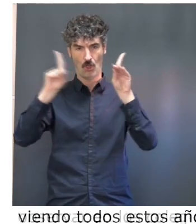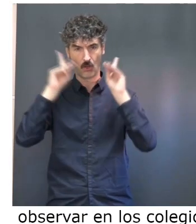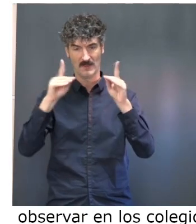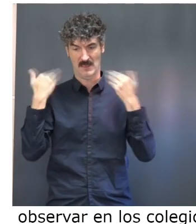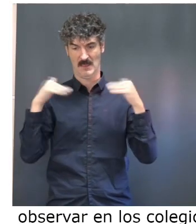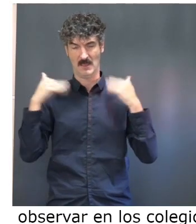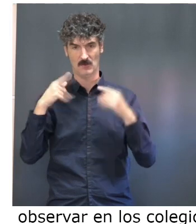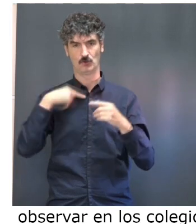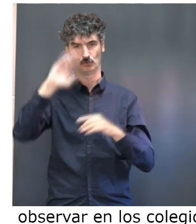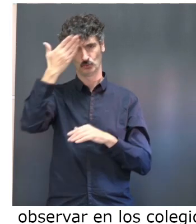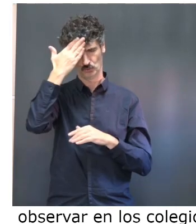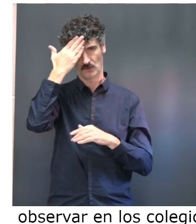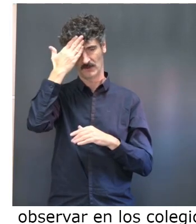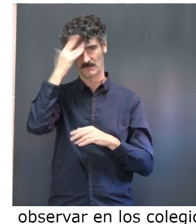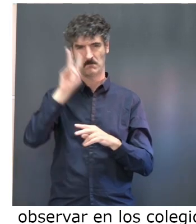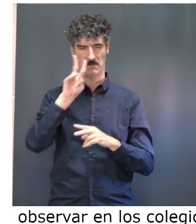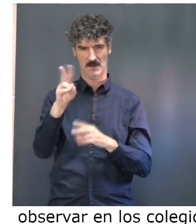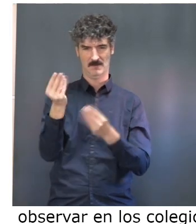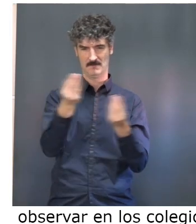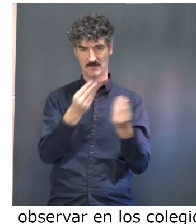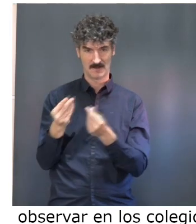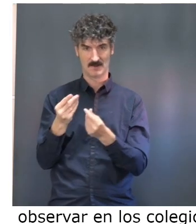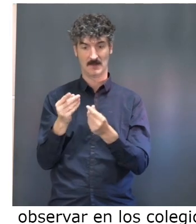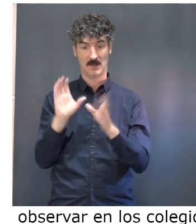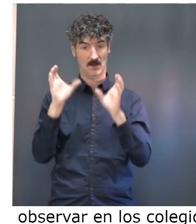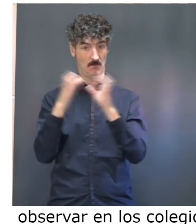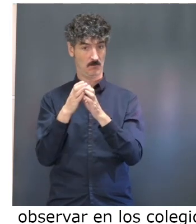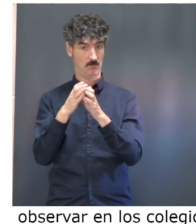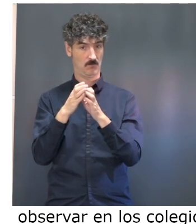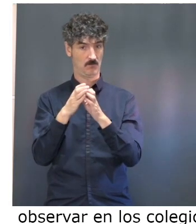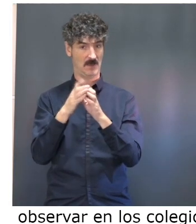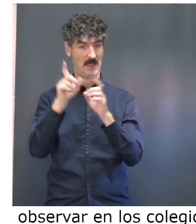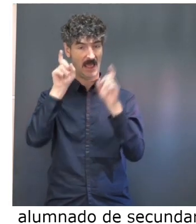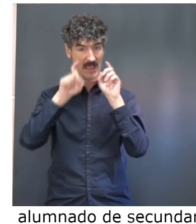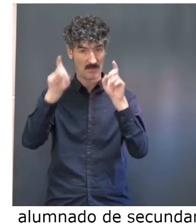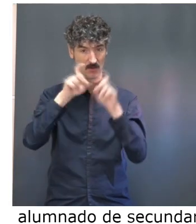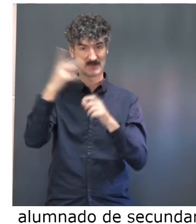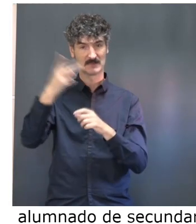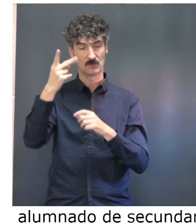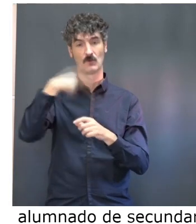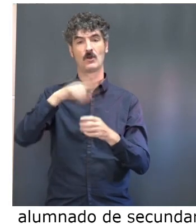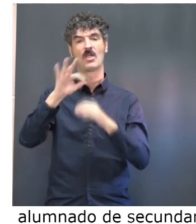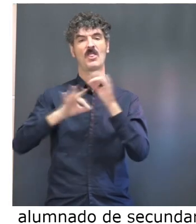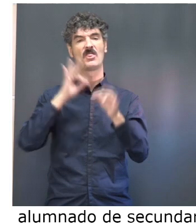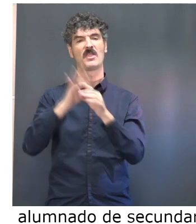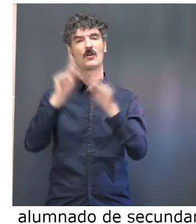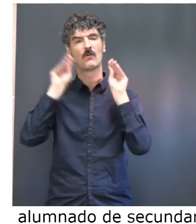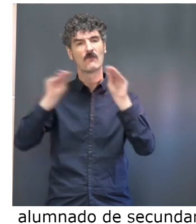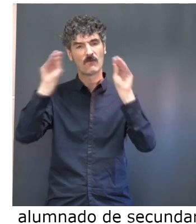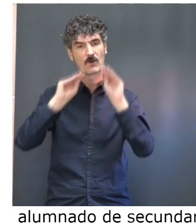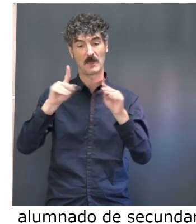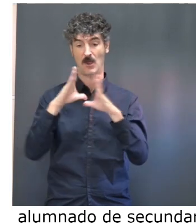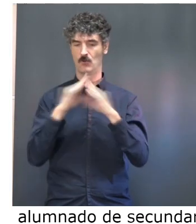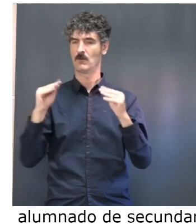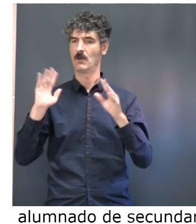física y tutora, como parte de la comunidad educativa de centros de secundaria y de ciclos formativos, y hoy en día en la universidad veo que